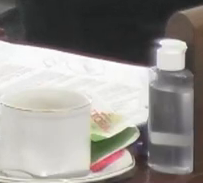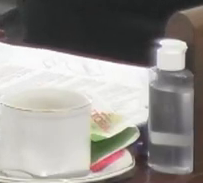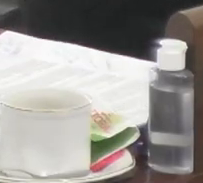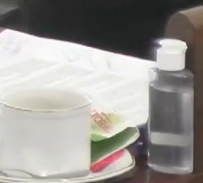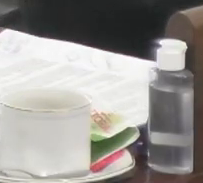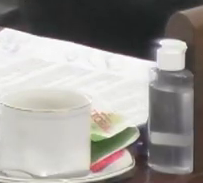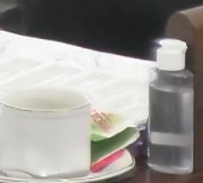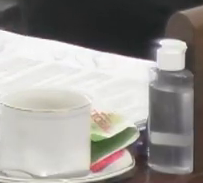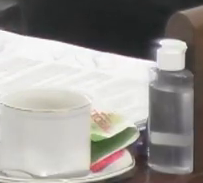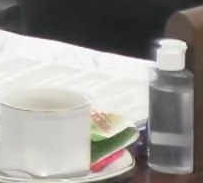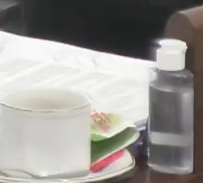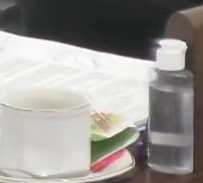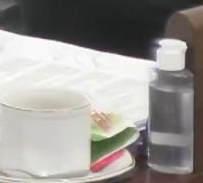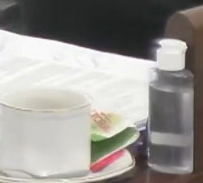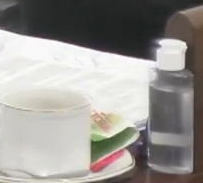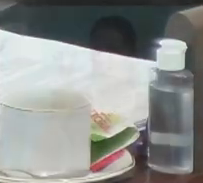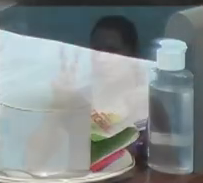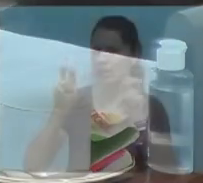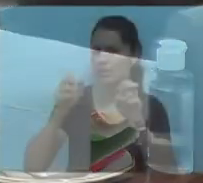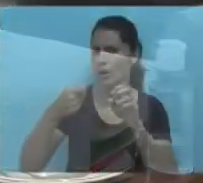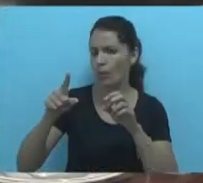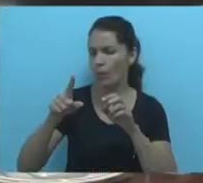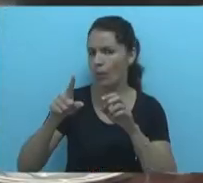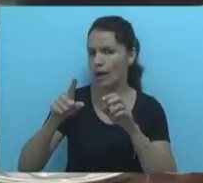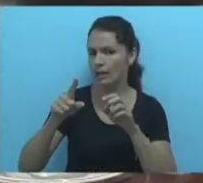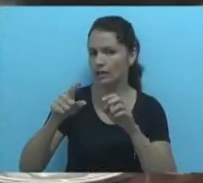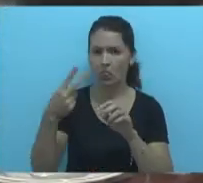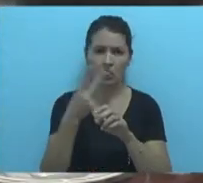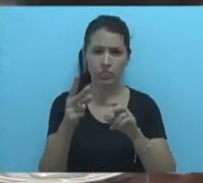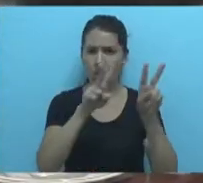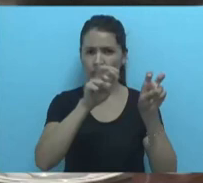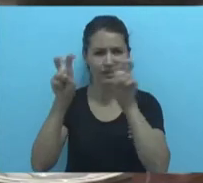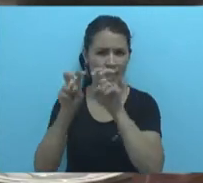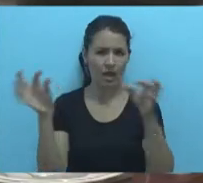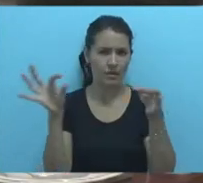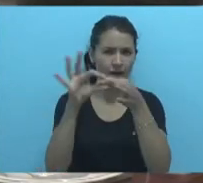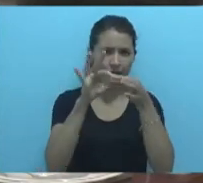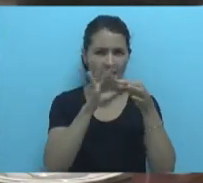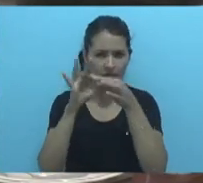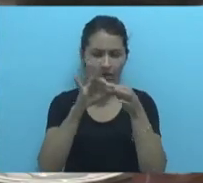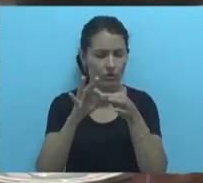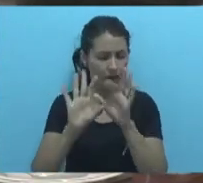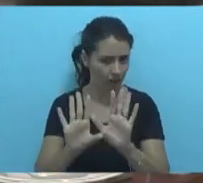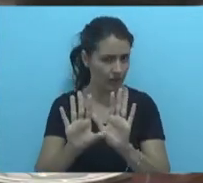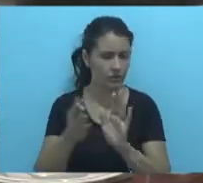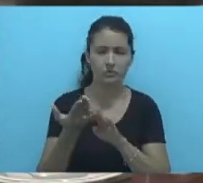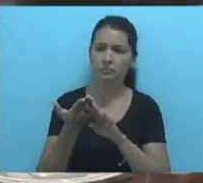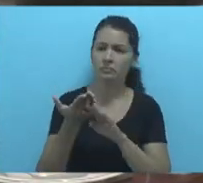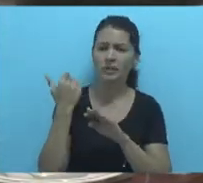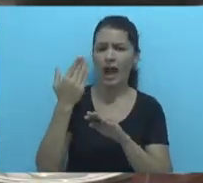hacer una manifestación, en realidad dos en una están vinculadas. En los últimos días